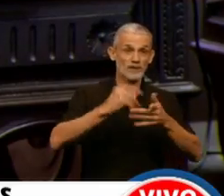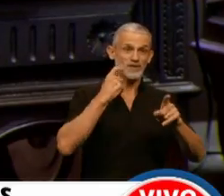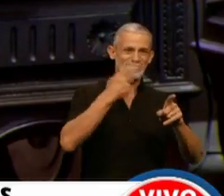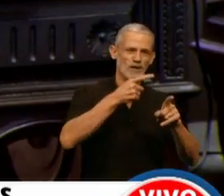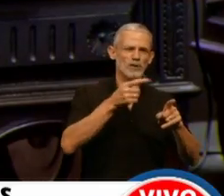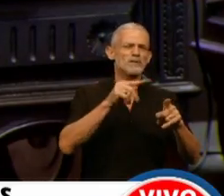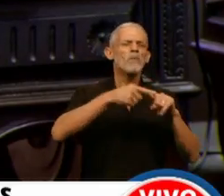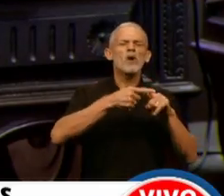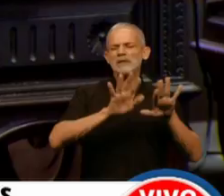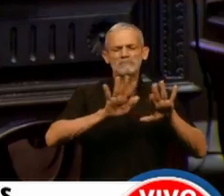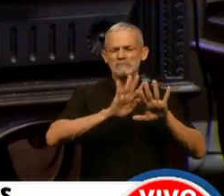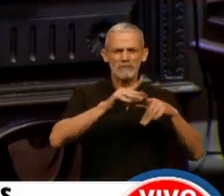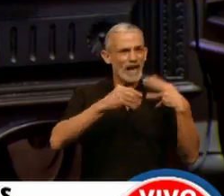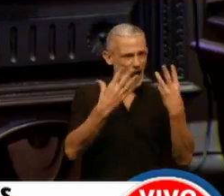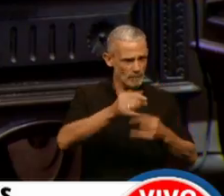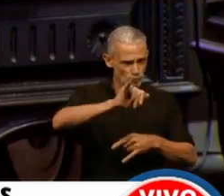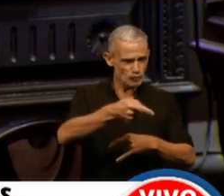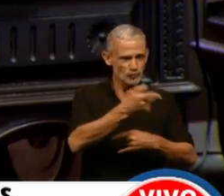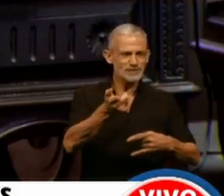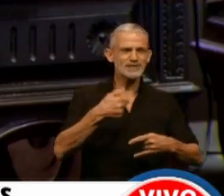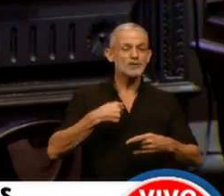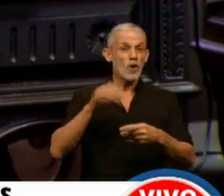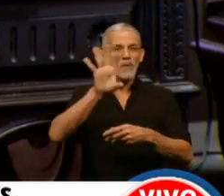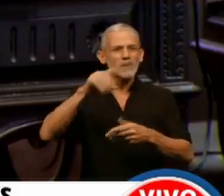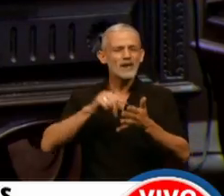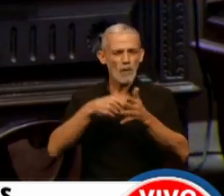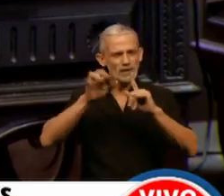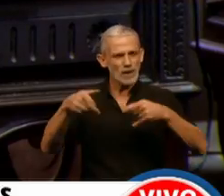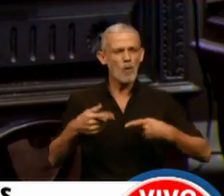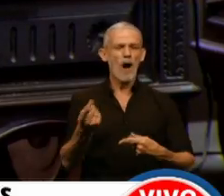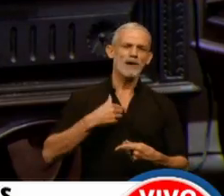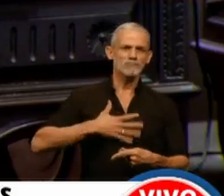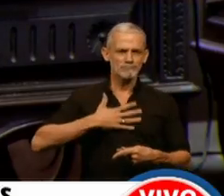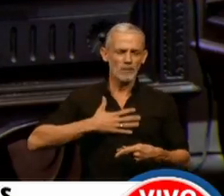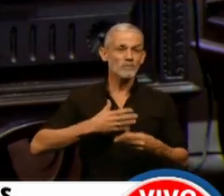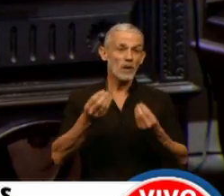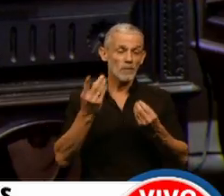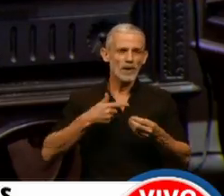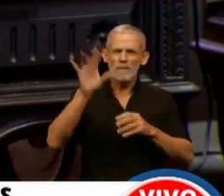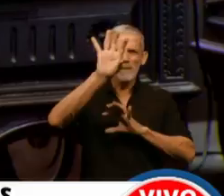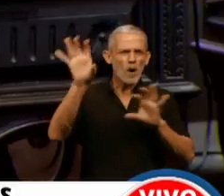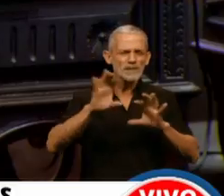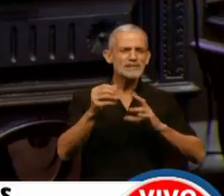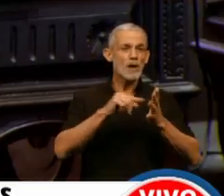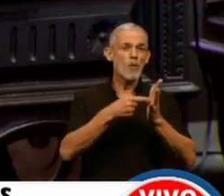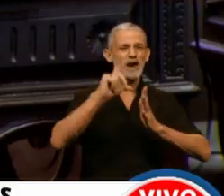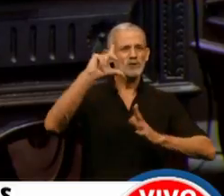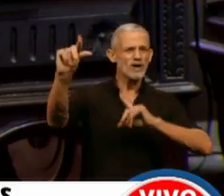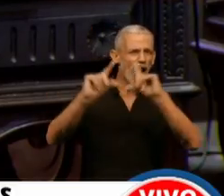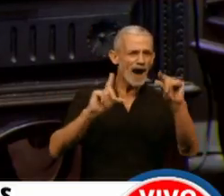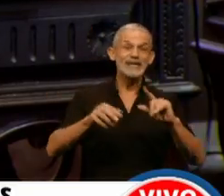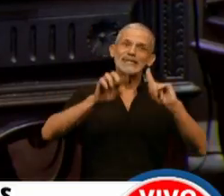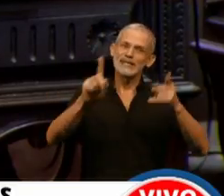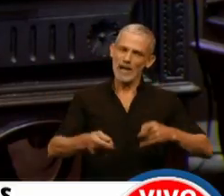allá de los colores políticos apoyan los festejos los festejos porque en el interior de la provincia de buenos aires